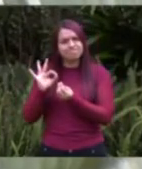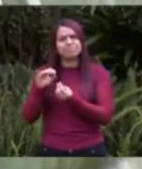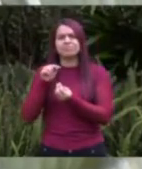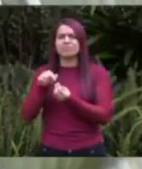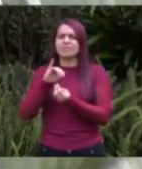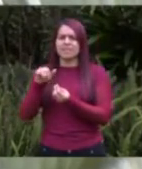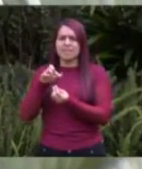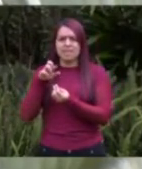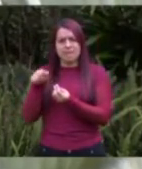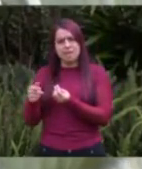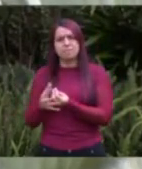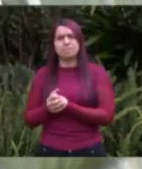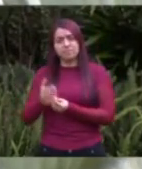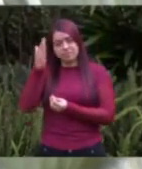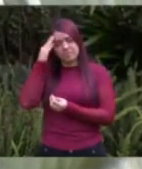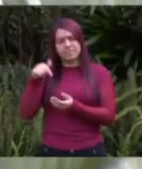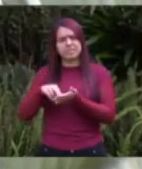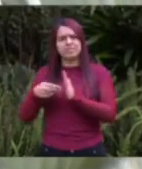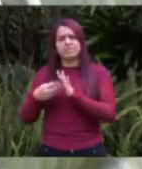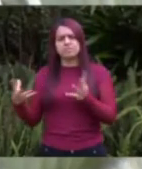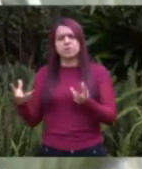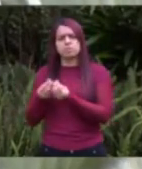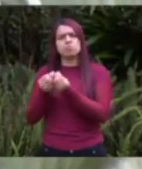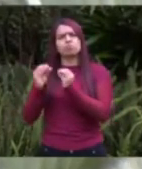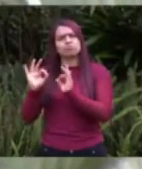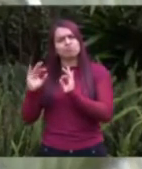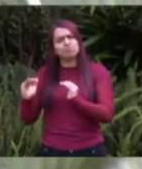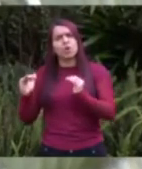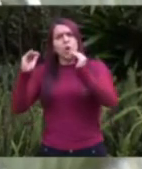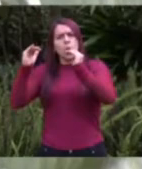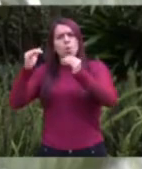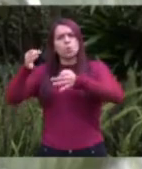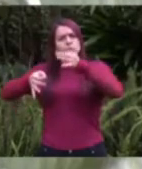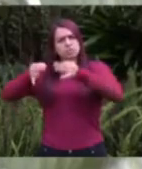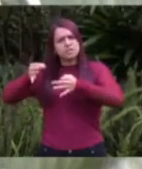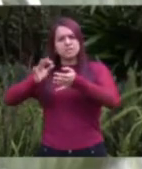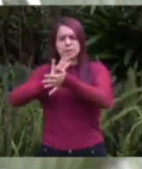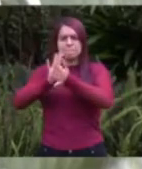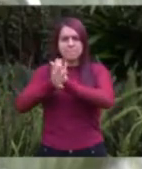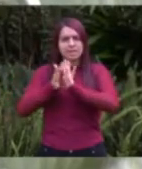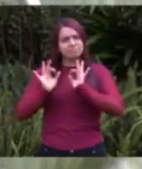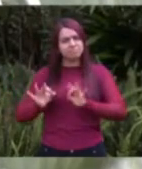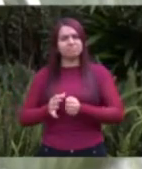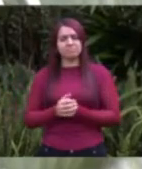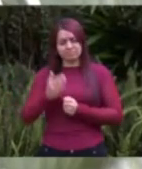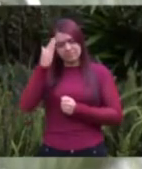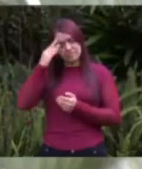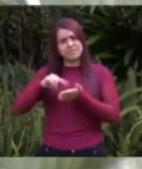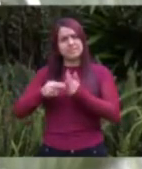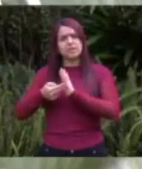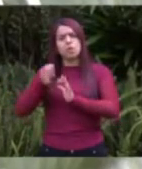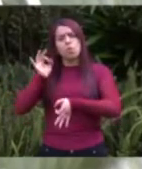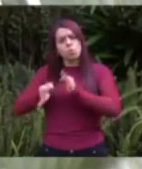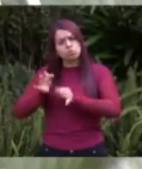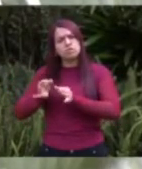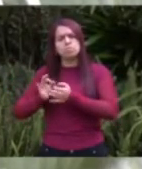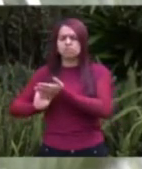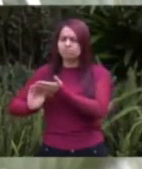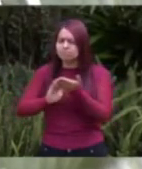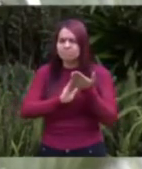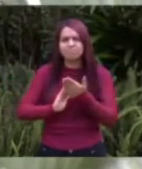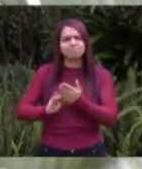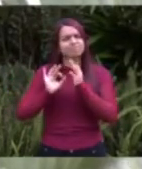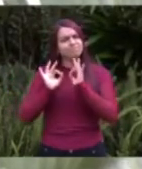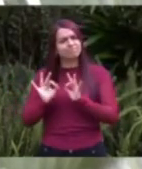esta, repito, Alta Corte de Justicia y Alta Corte de Paz, de esta justicia restaurativa, prospectiva y